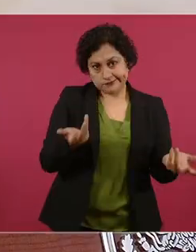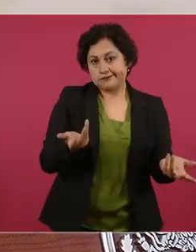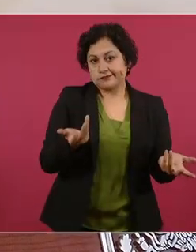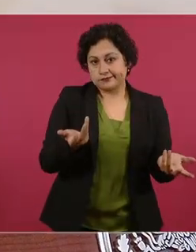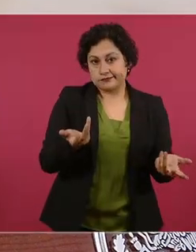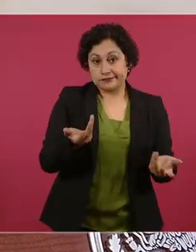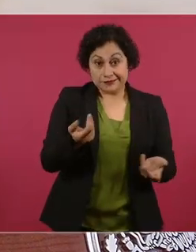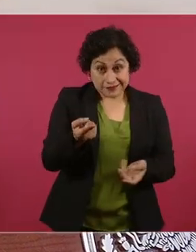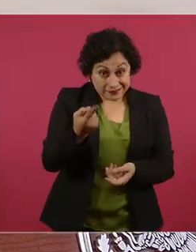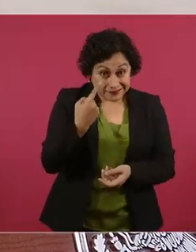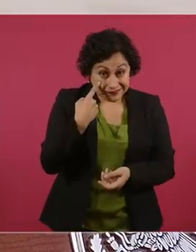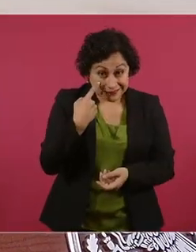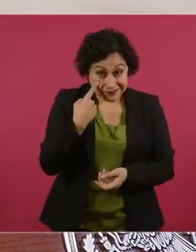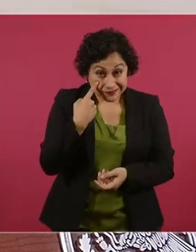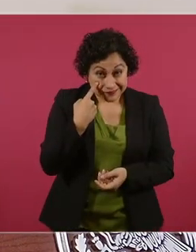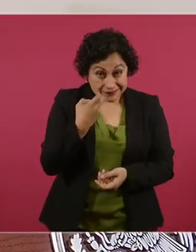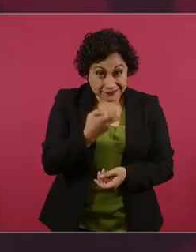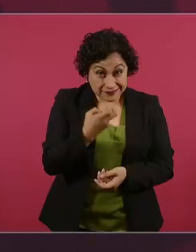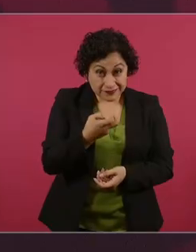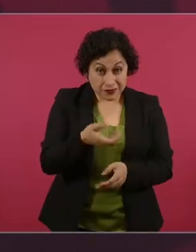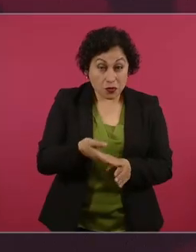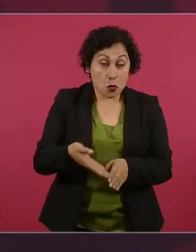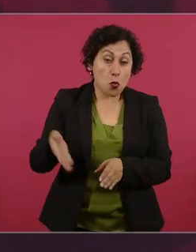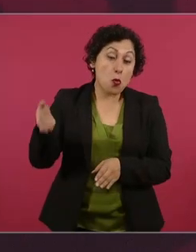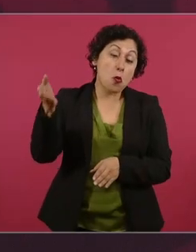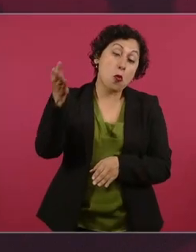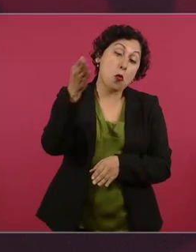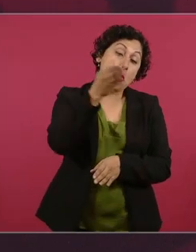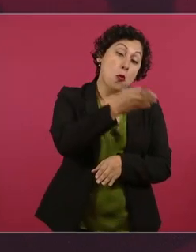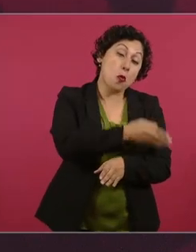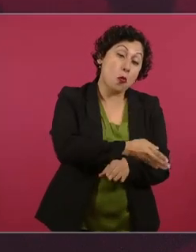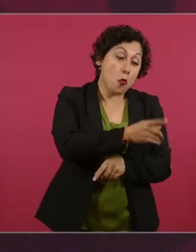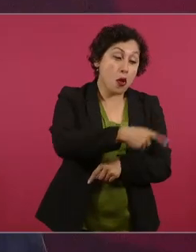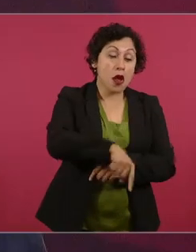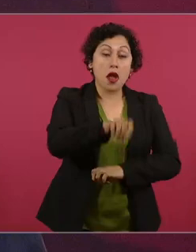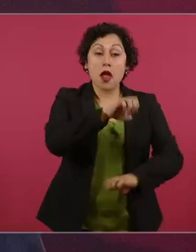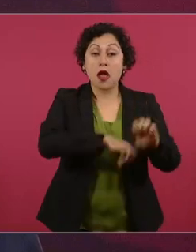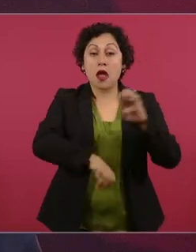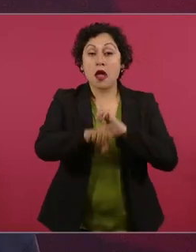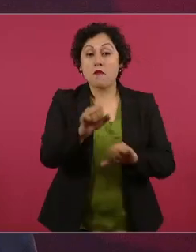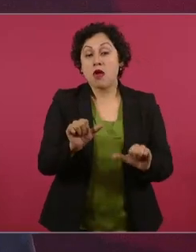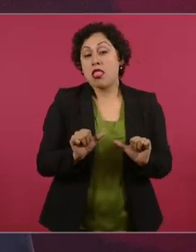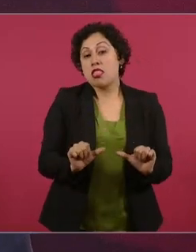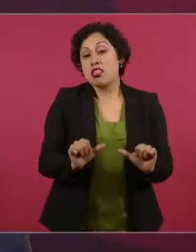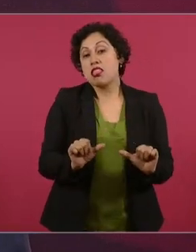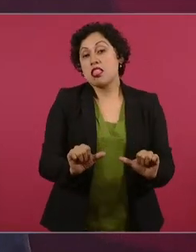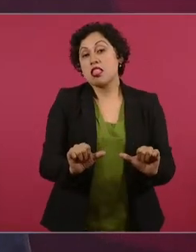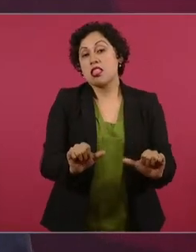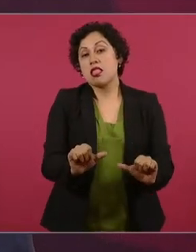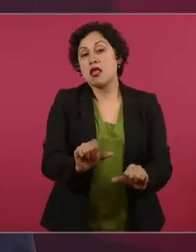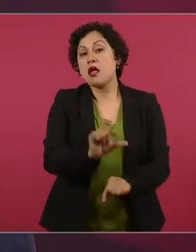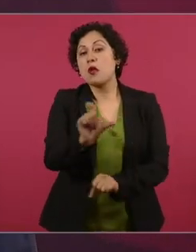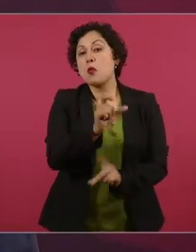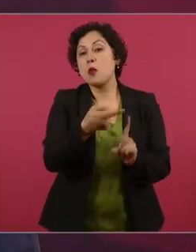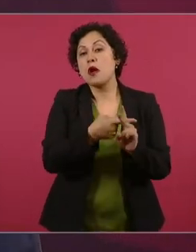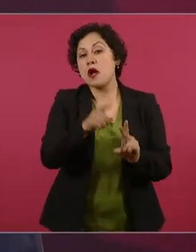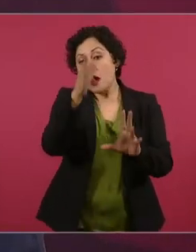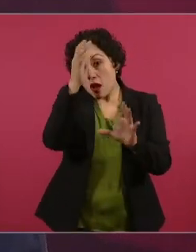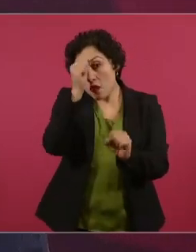fíjense desde cuándo, desde la época del presidente Echeverría,